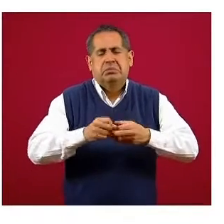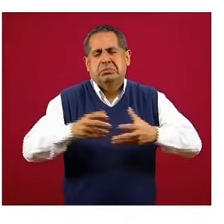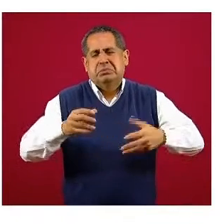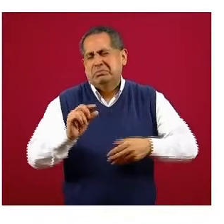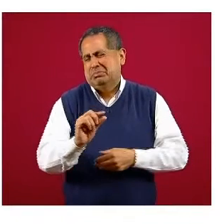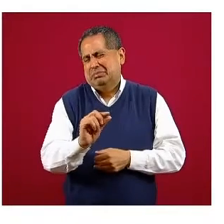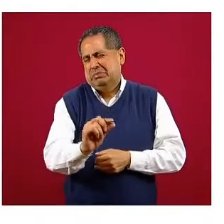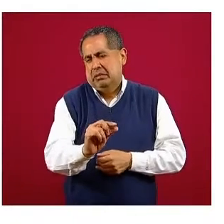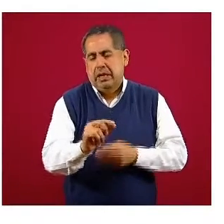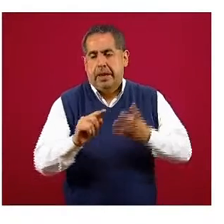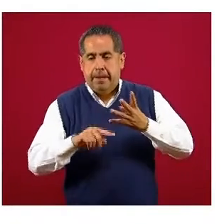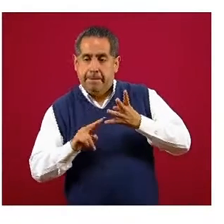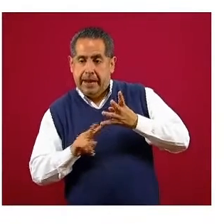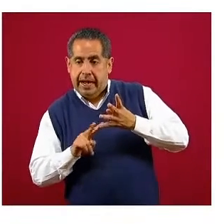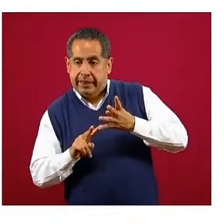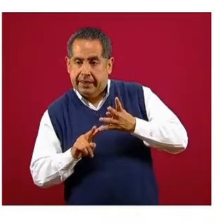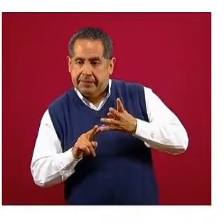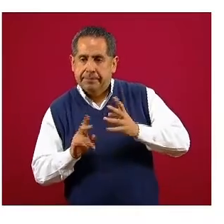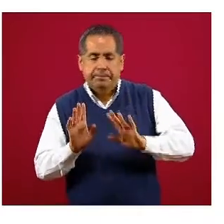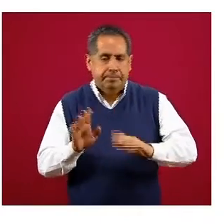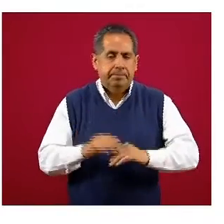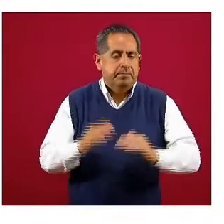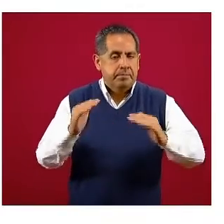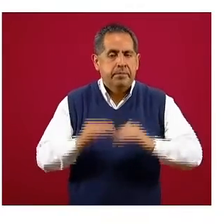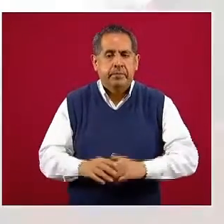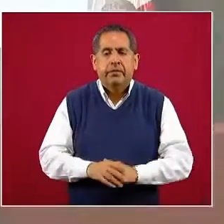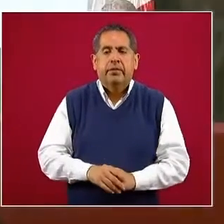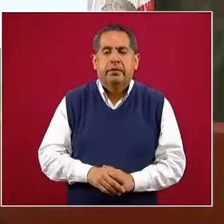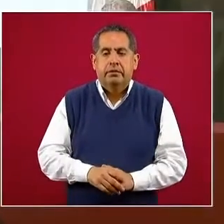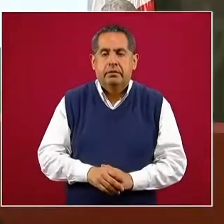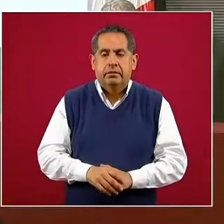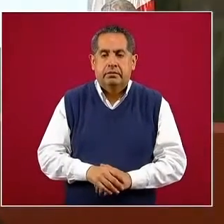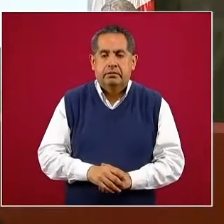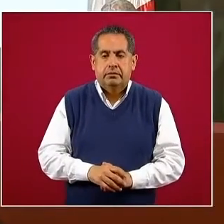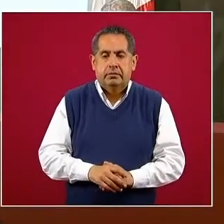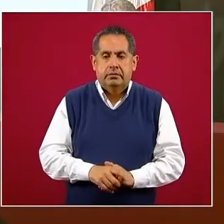Si me ponen la primera diapositiva, por favor.